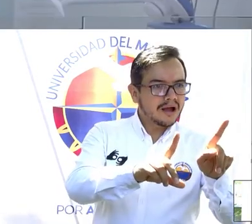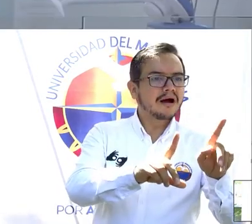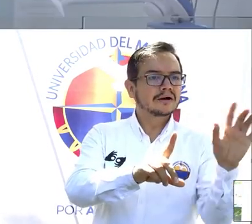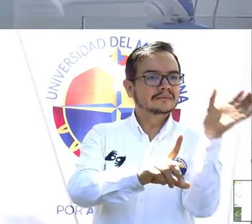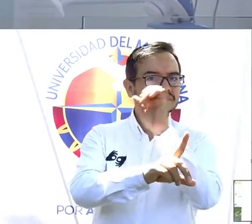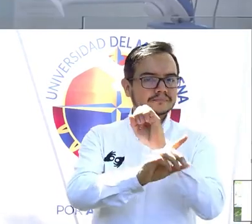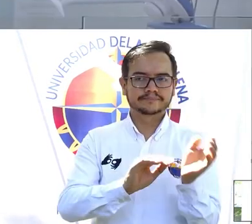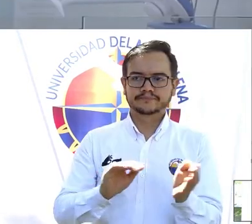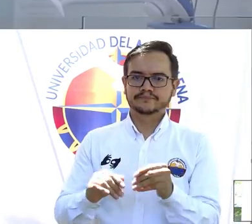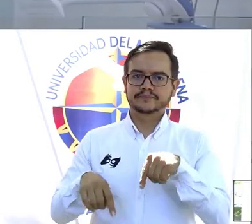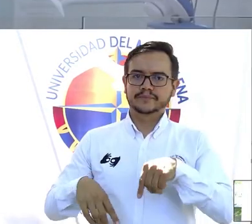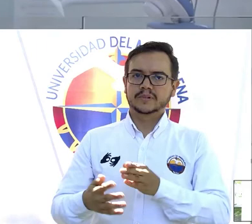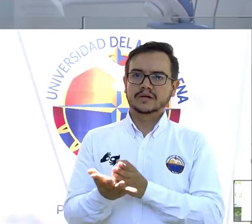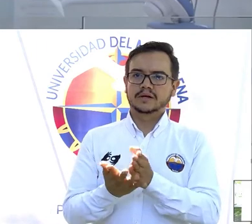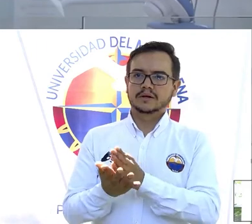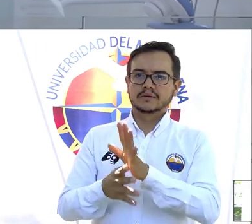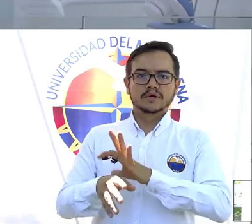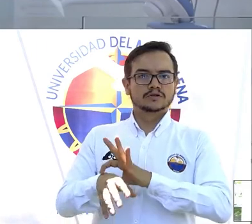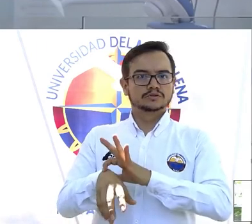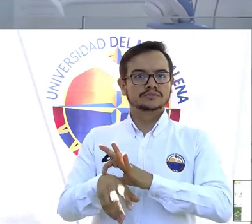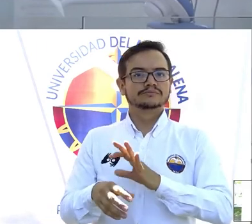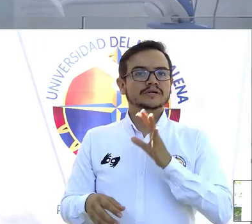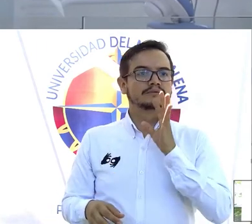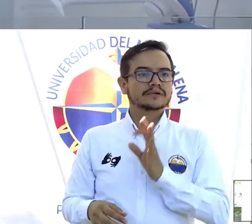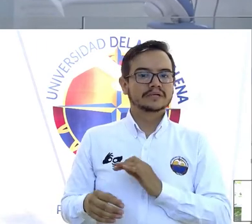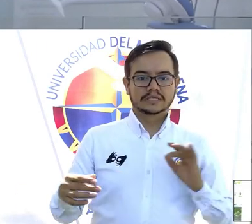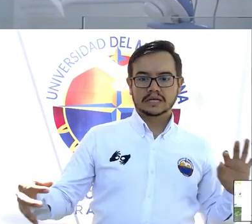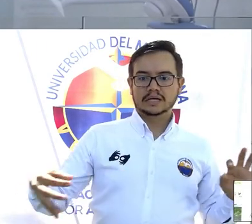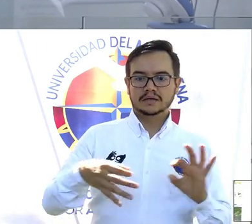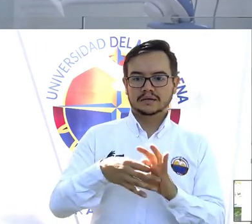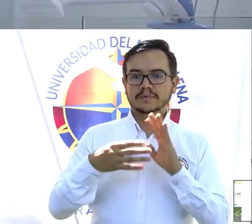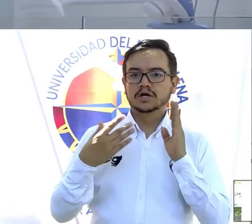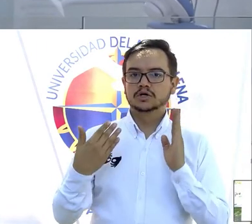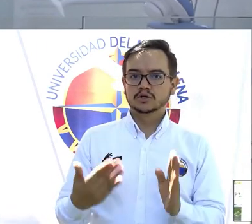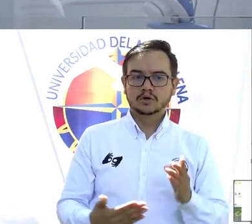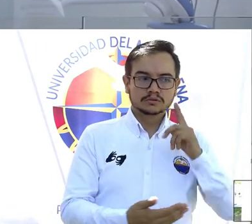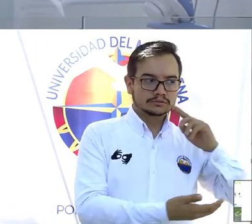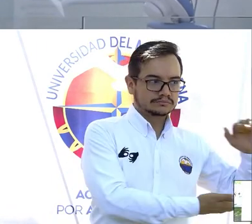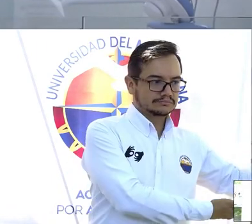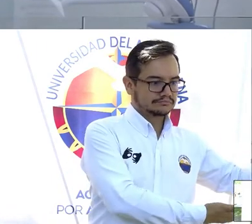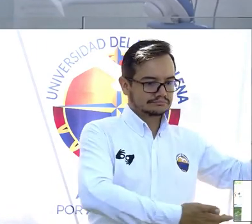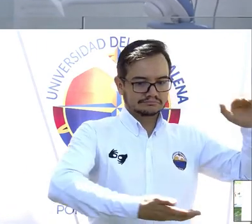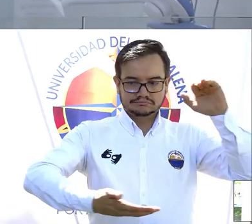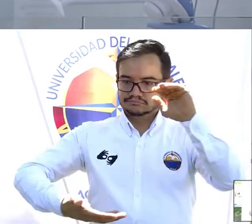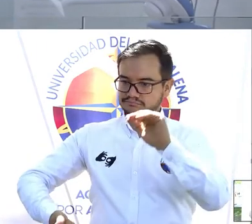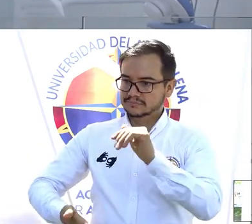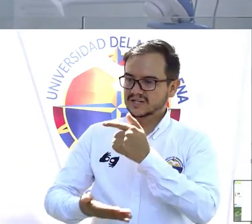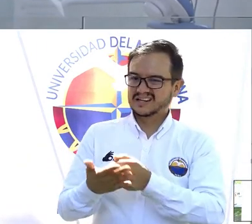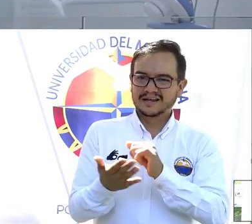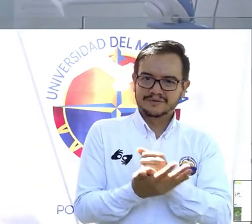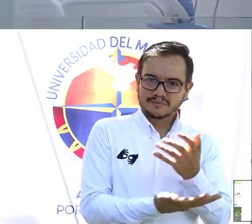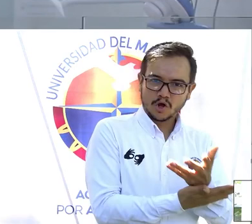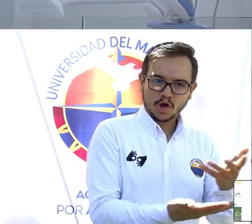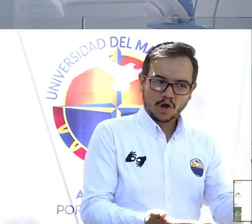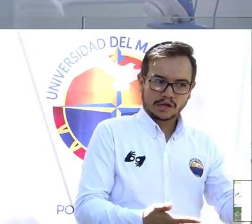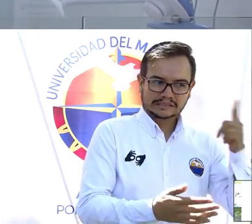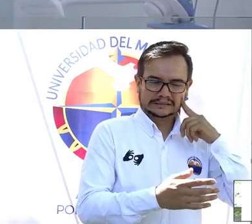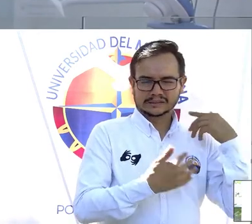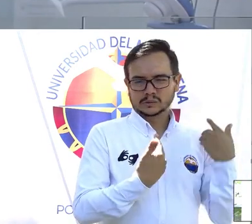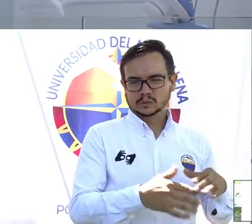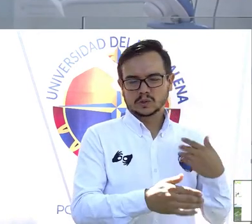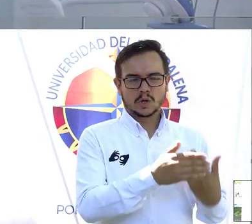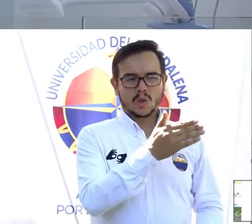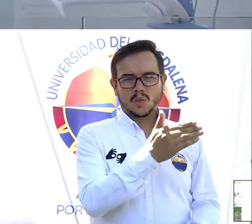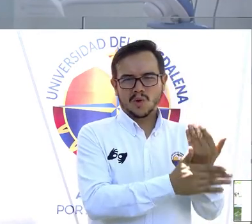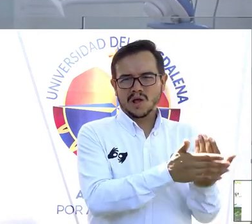programa de odontología está complacido con este evento por la entrega y materialización de estos equipos de última tecnología,